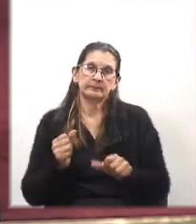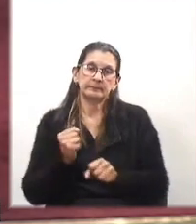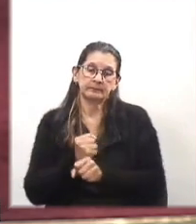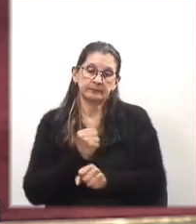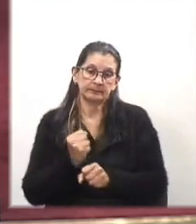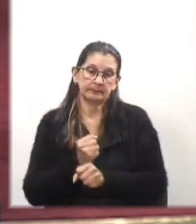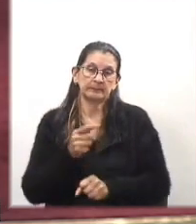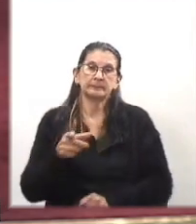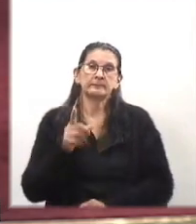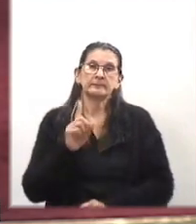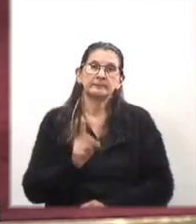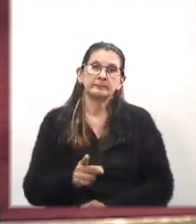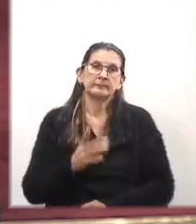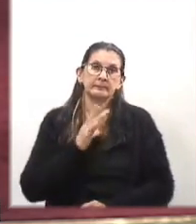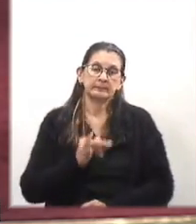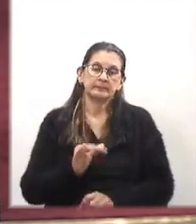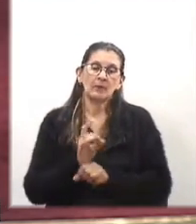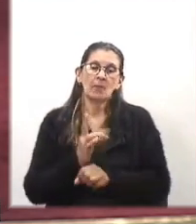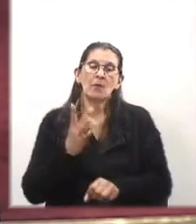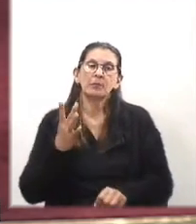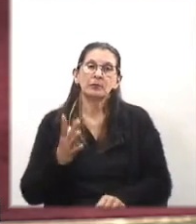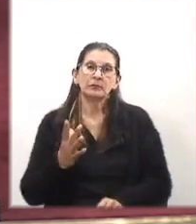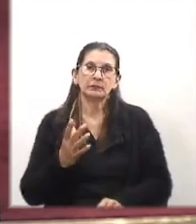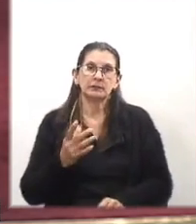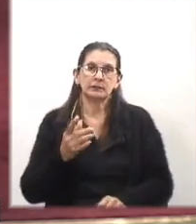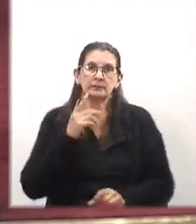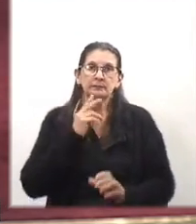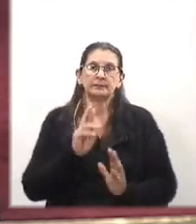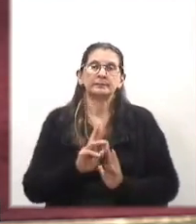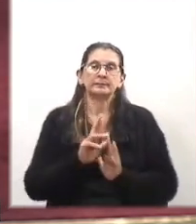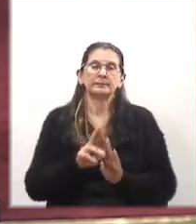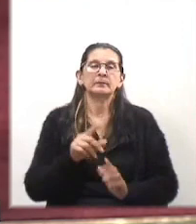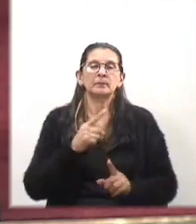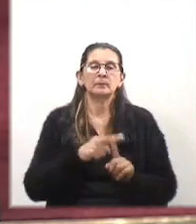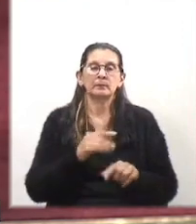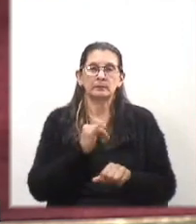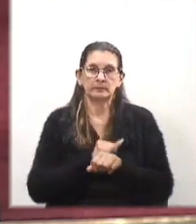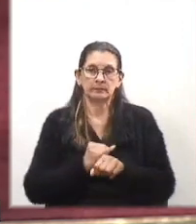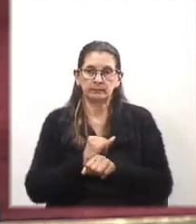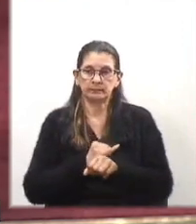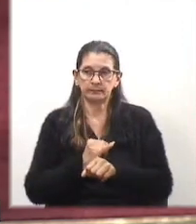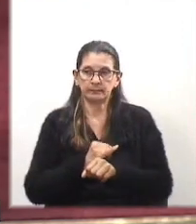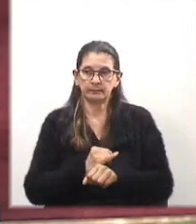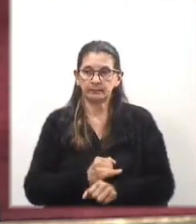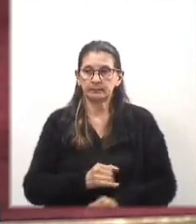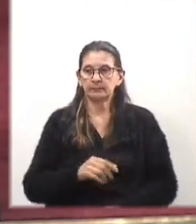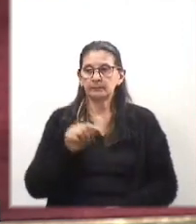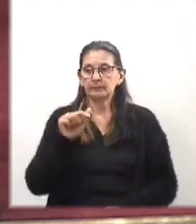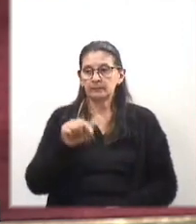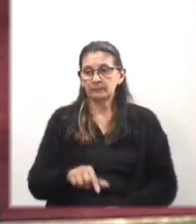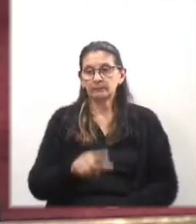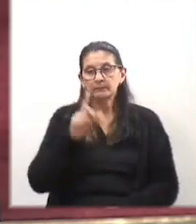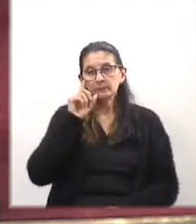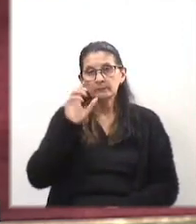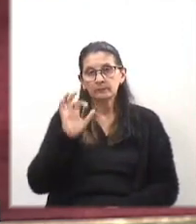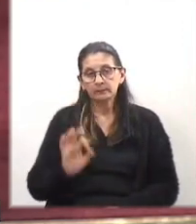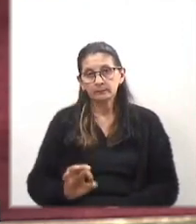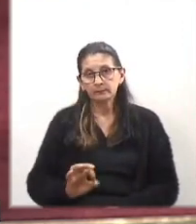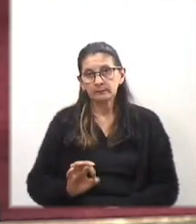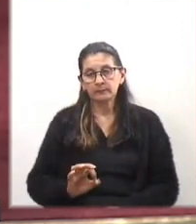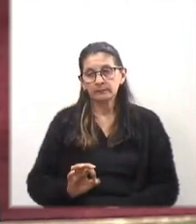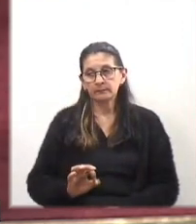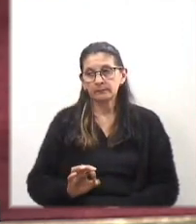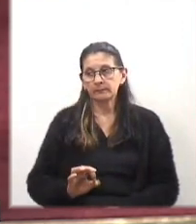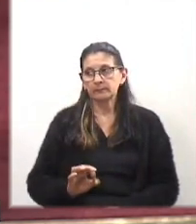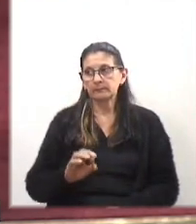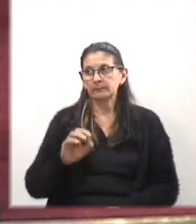desempeña requiera la condición de profesional amparado por el instituto. A esto creemos que